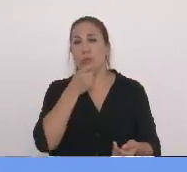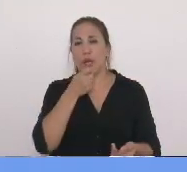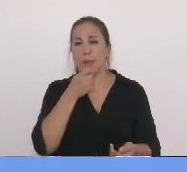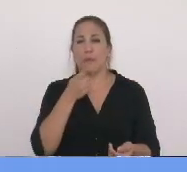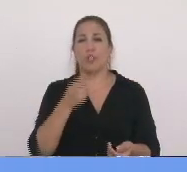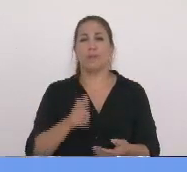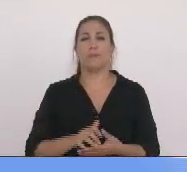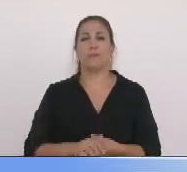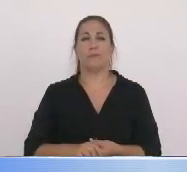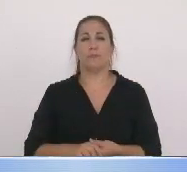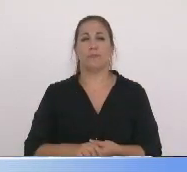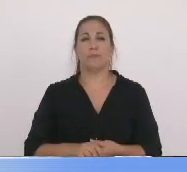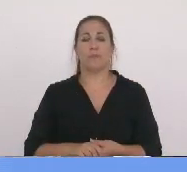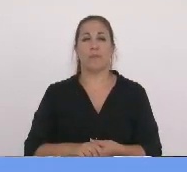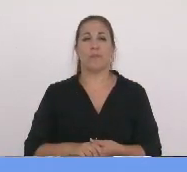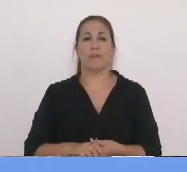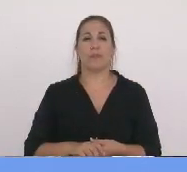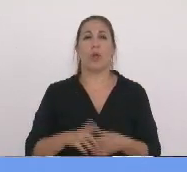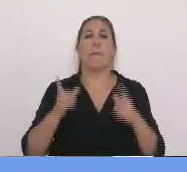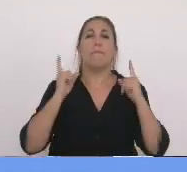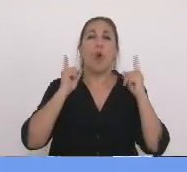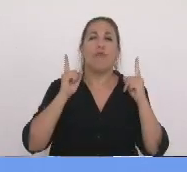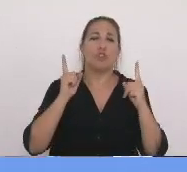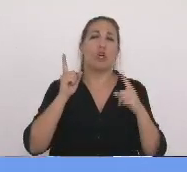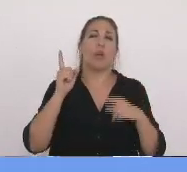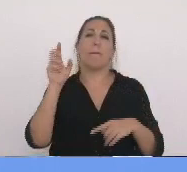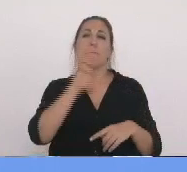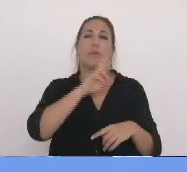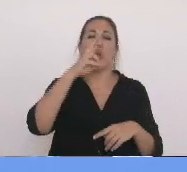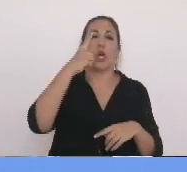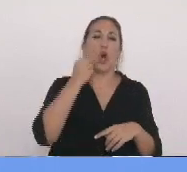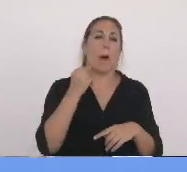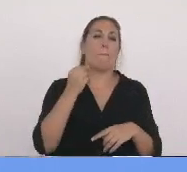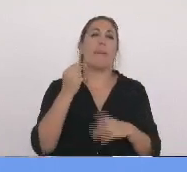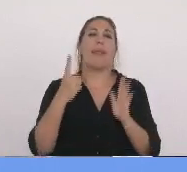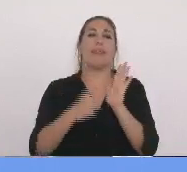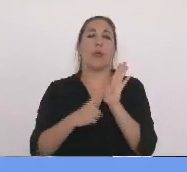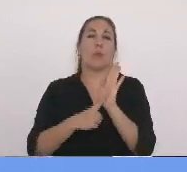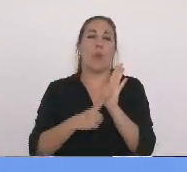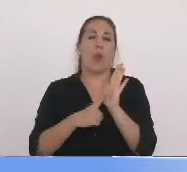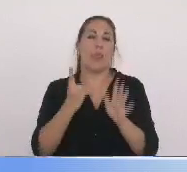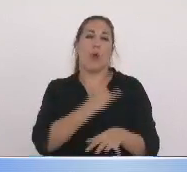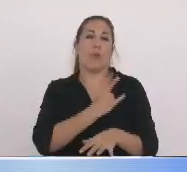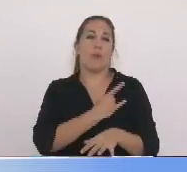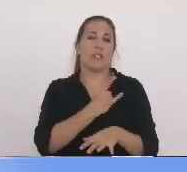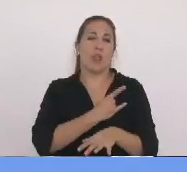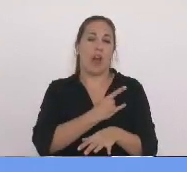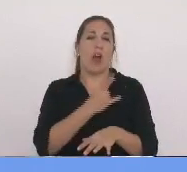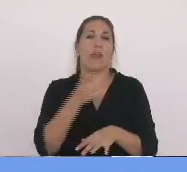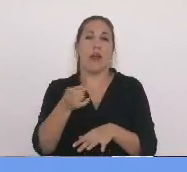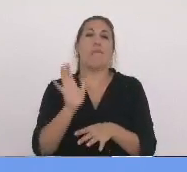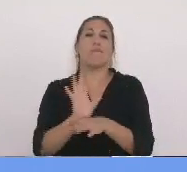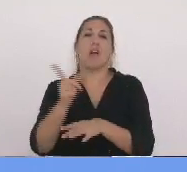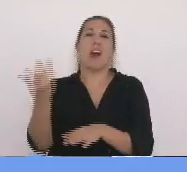y profesoras titulares en las cátedras de las universidades en su calidad representantes de esos ámbitos